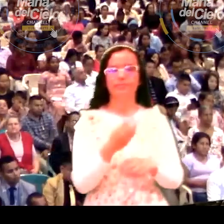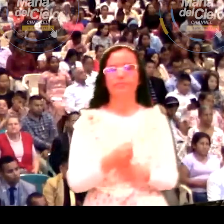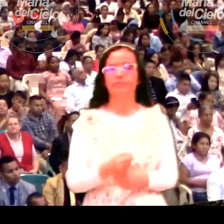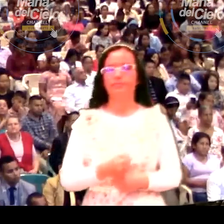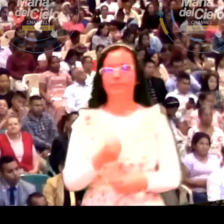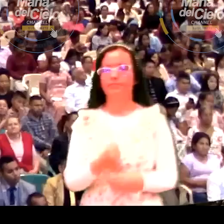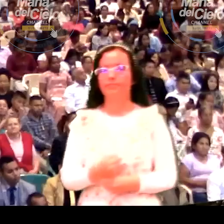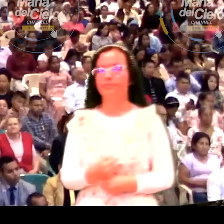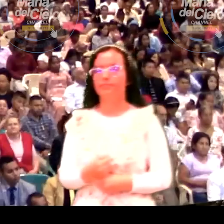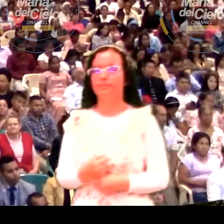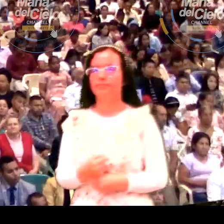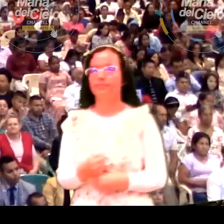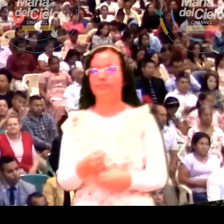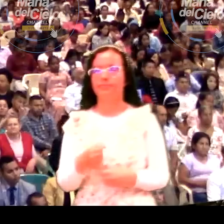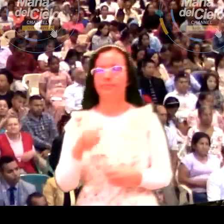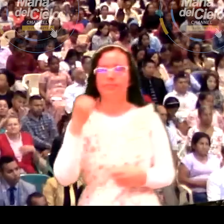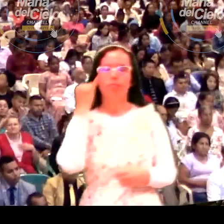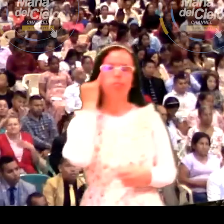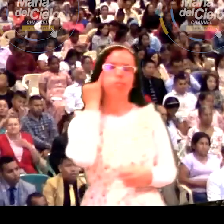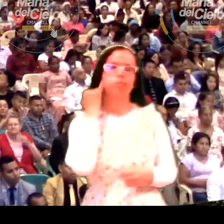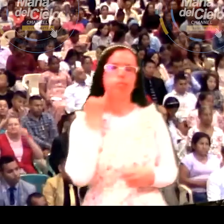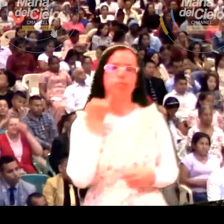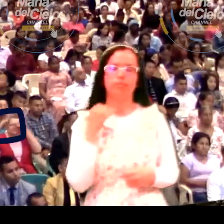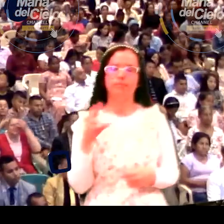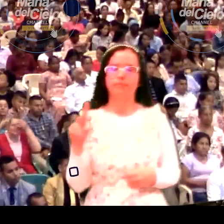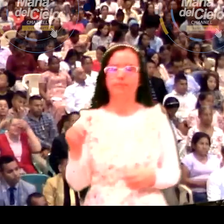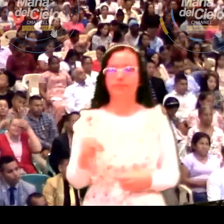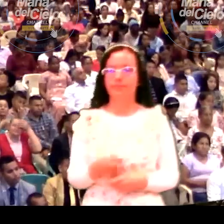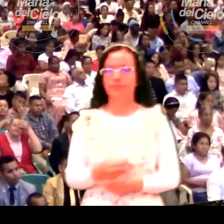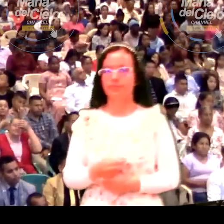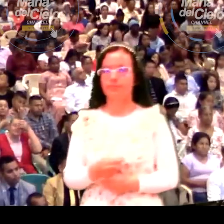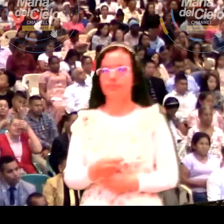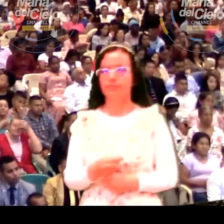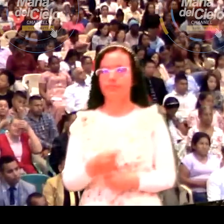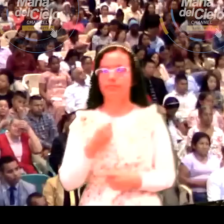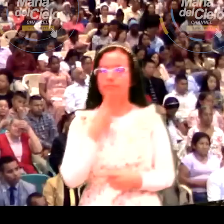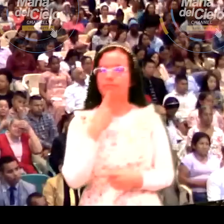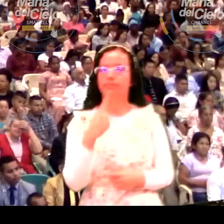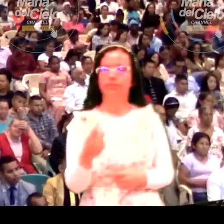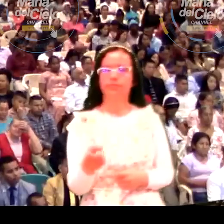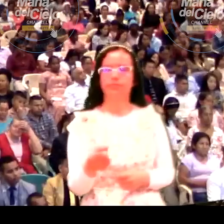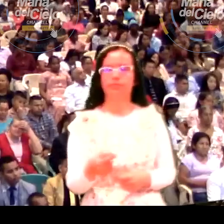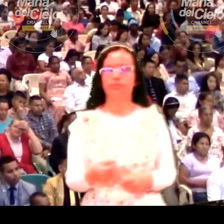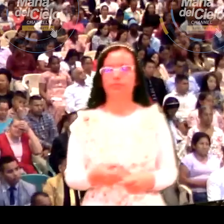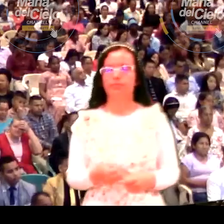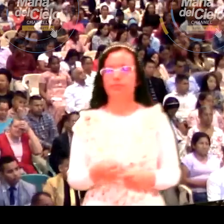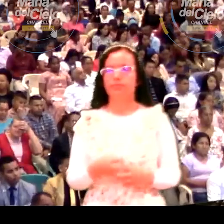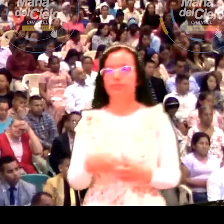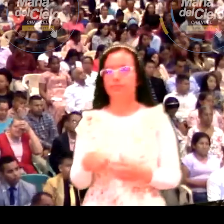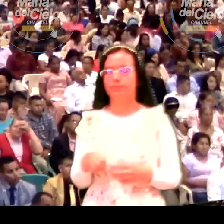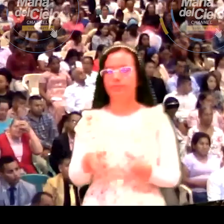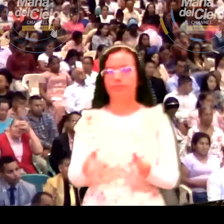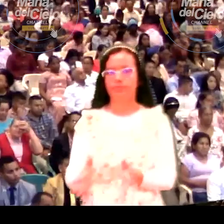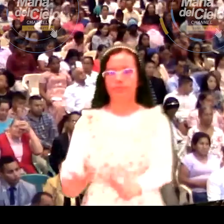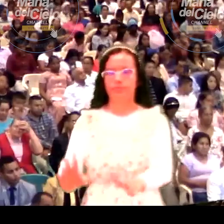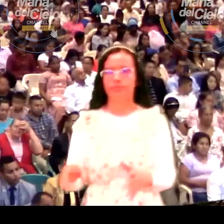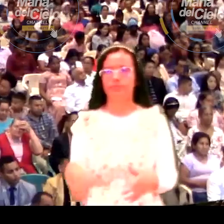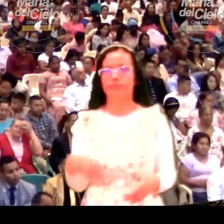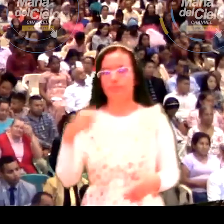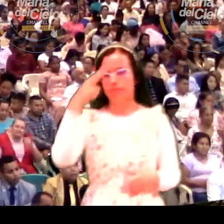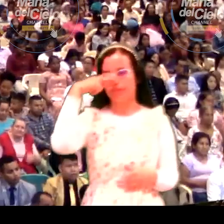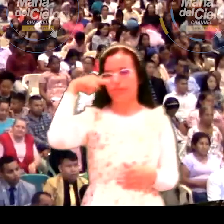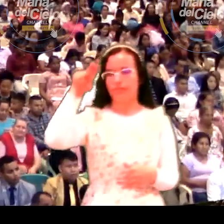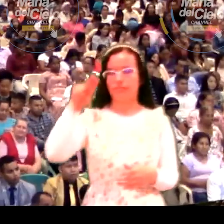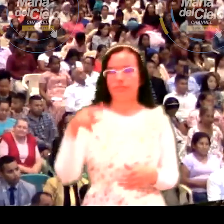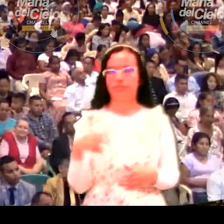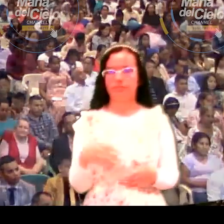quedar embarazada, pero Dios le dice: va a salir generación de ti. La Biblia